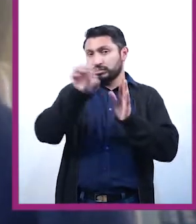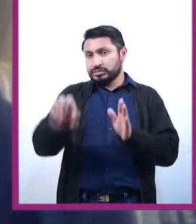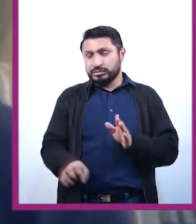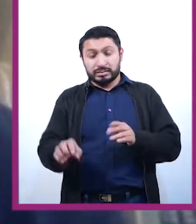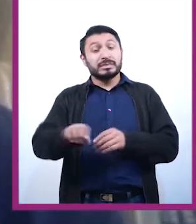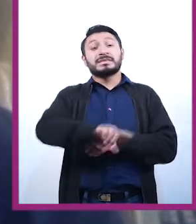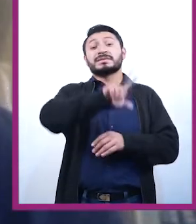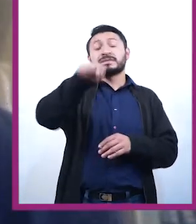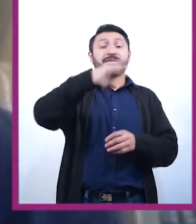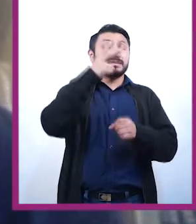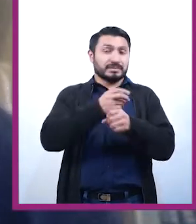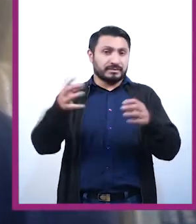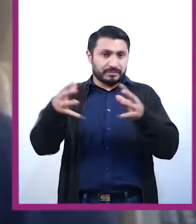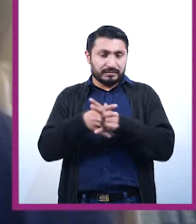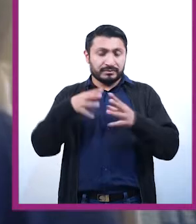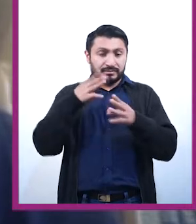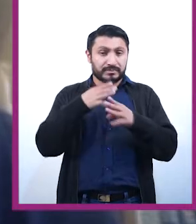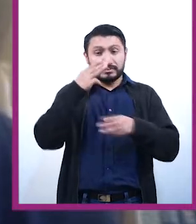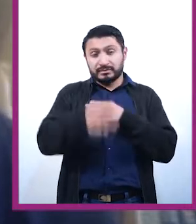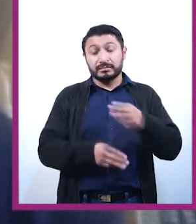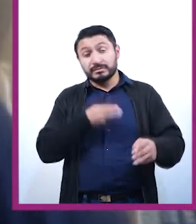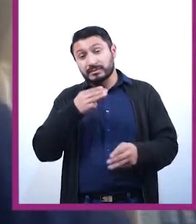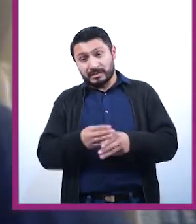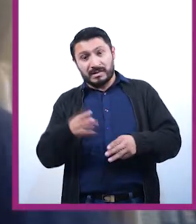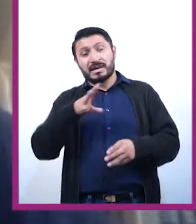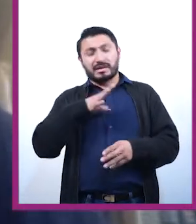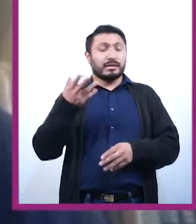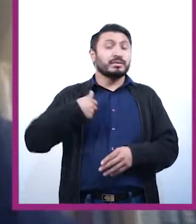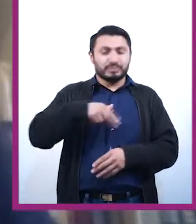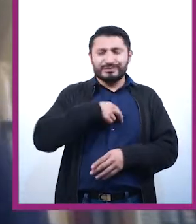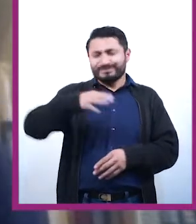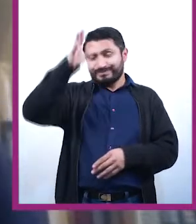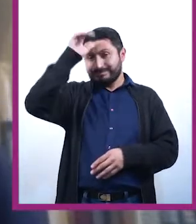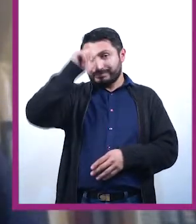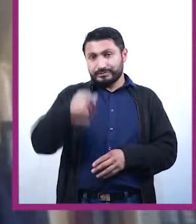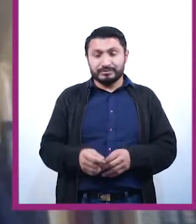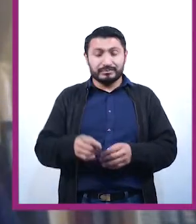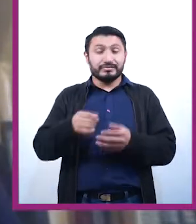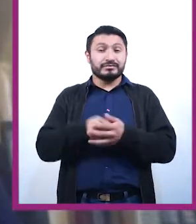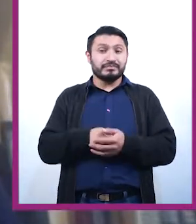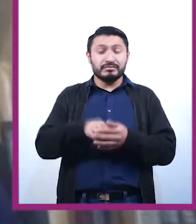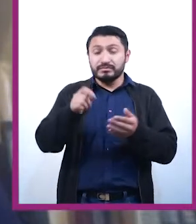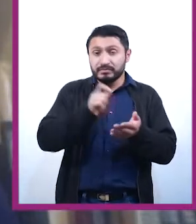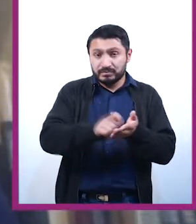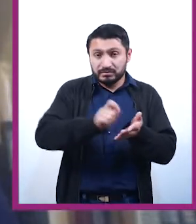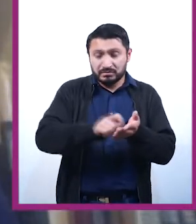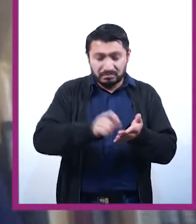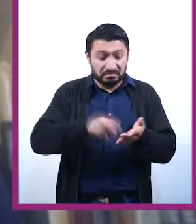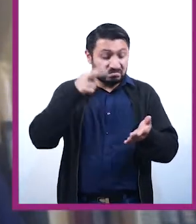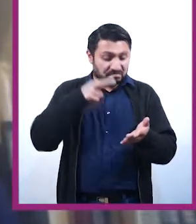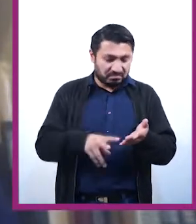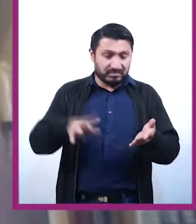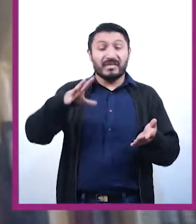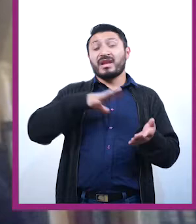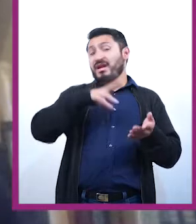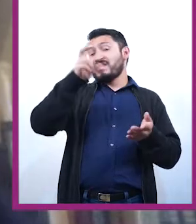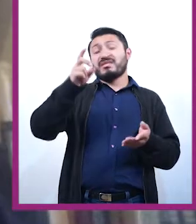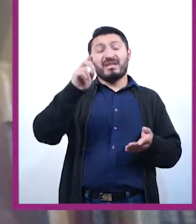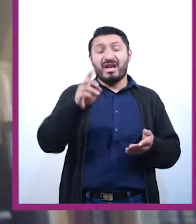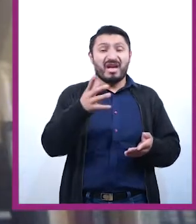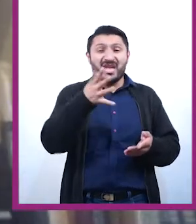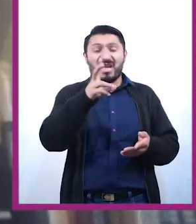si, por ejemplo, después de la Segunda Guerra Mundial, ¿no? Hemos tenido los acuerdos de Bretton Woods, hemos